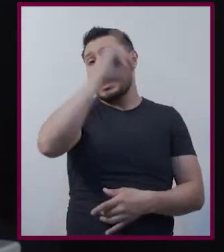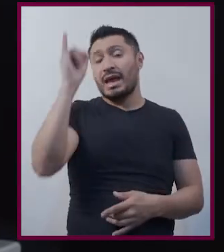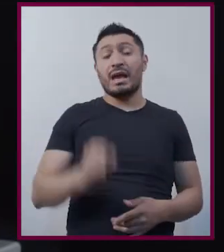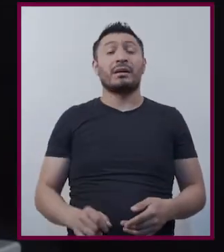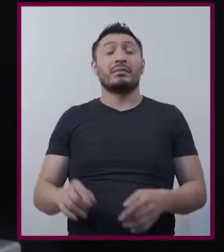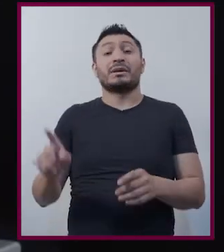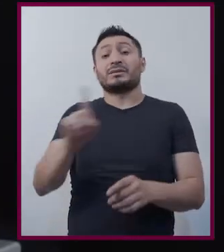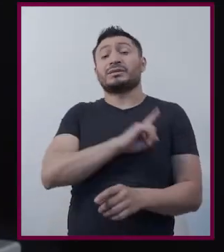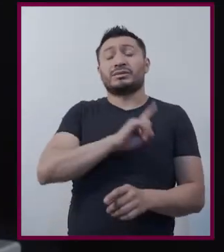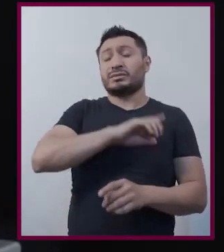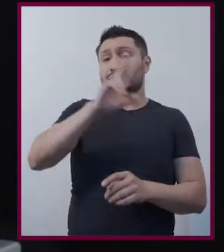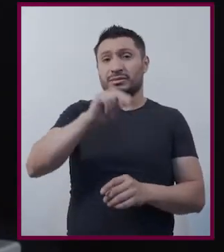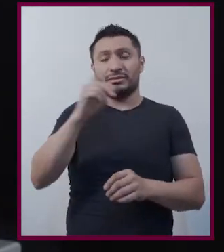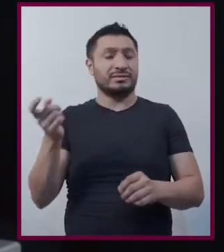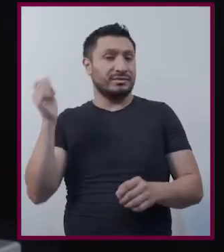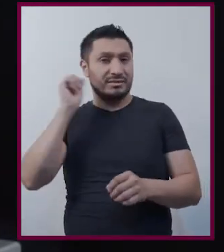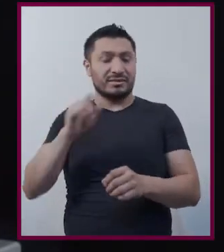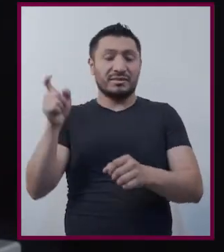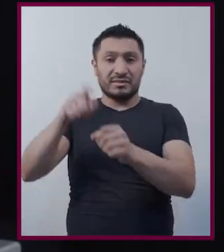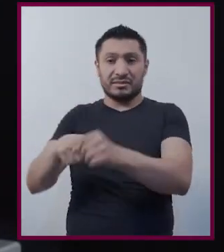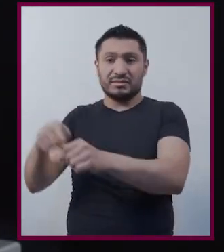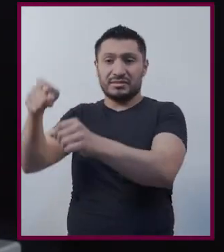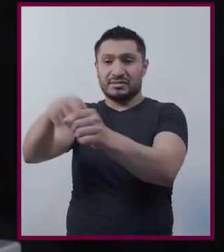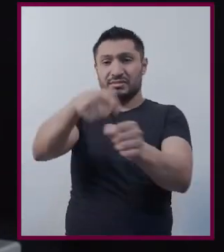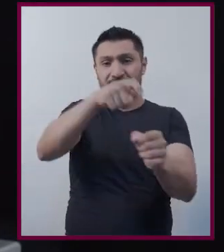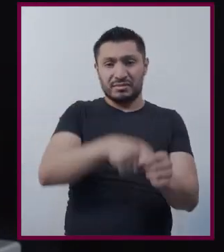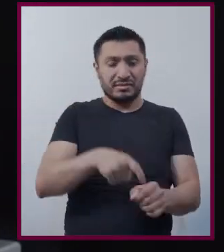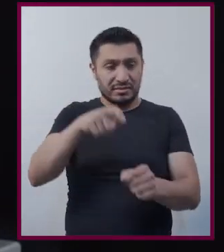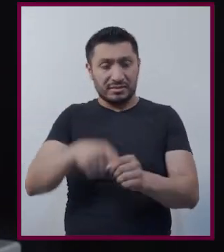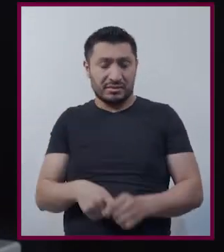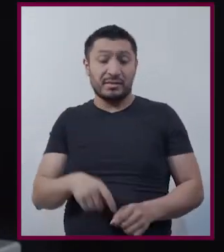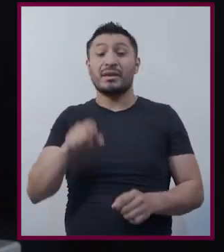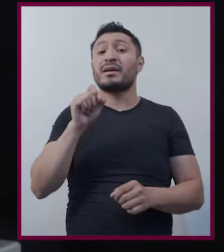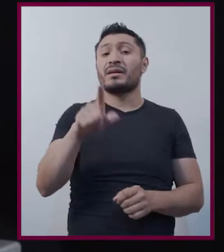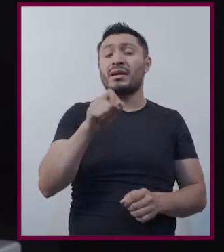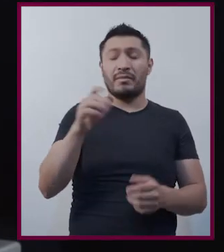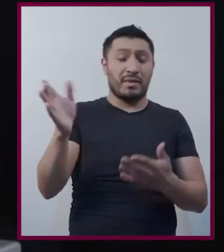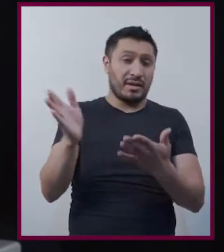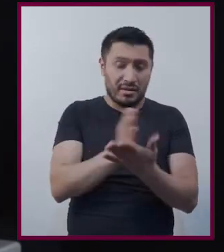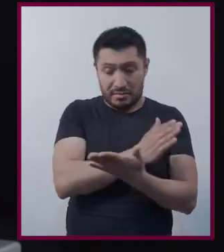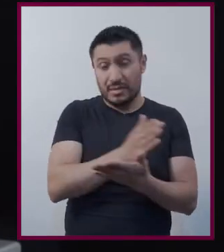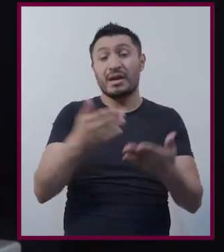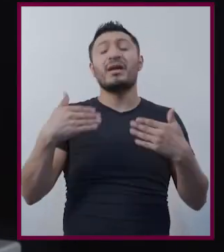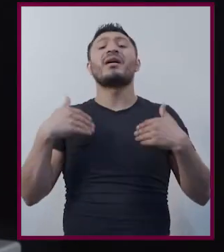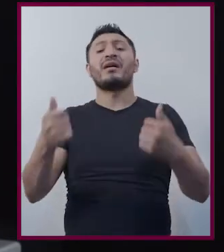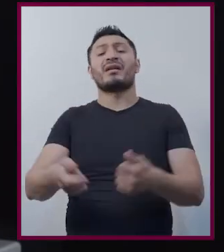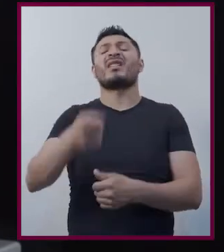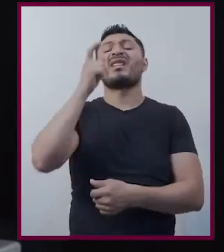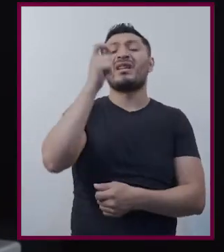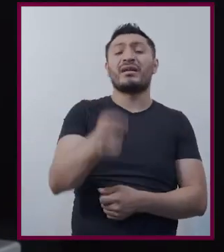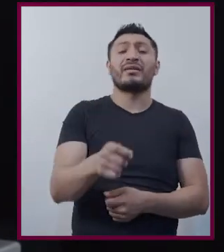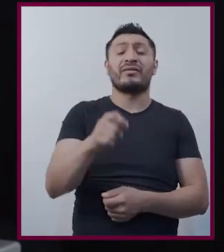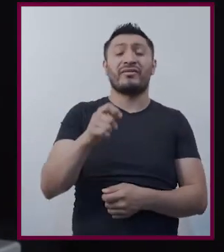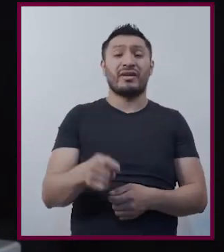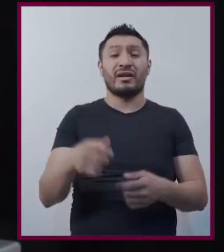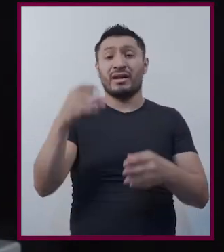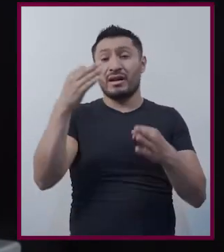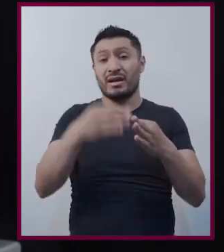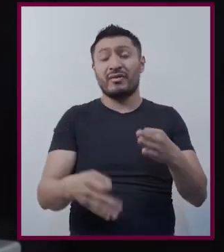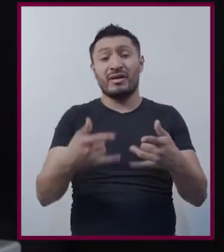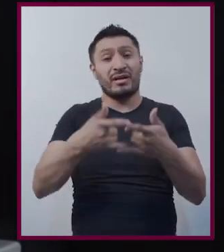aislado. Además, y en segundo término, habría que comprender a fondo a qué se refería Fukuyama con el fin de la